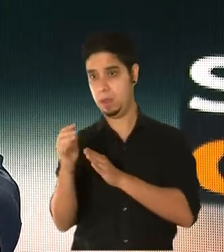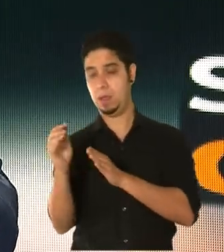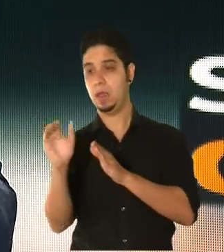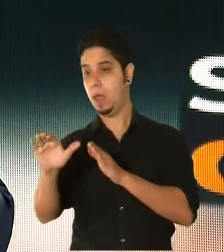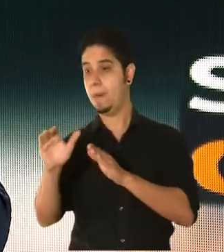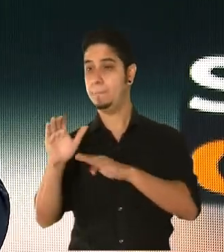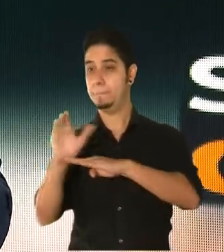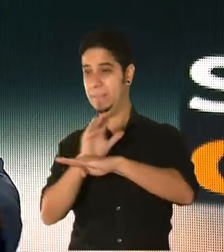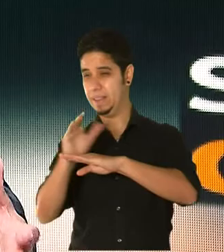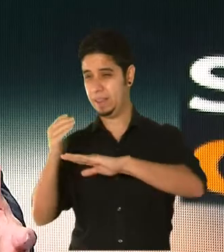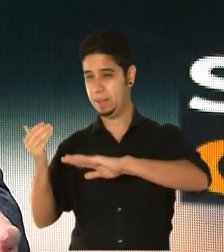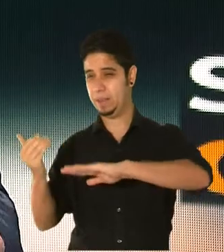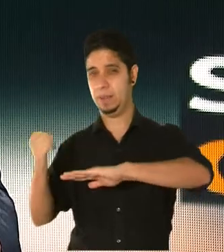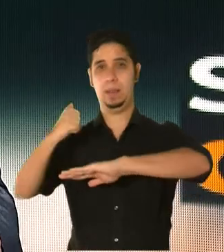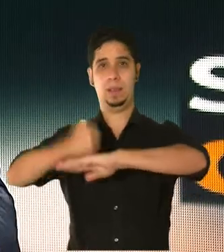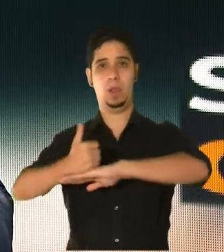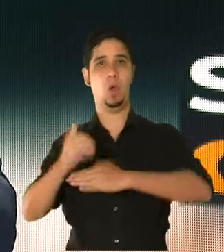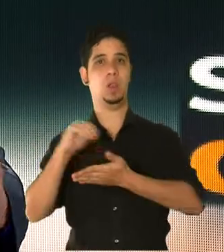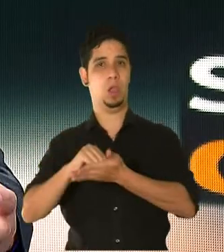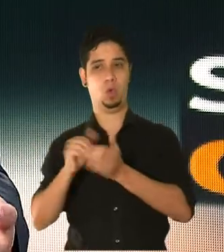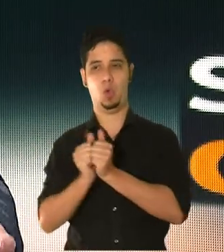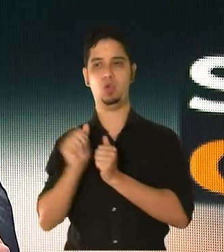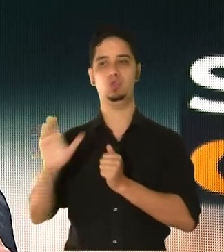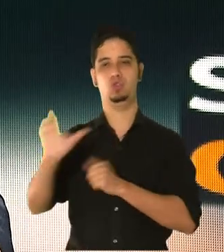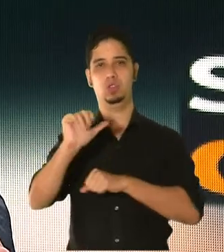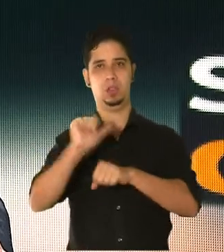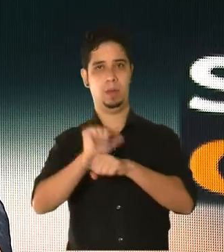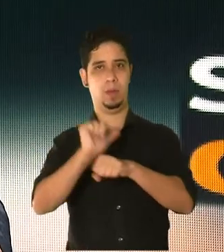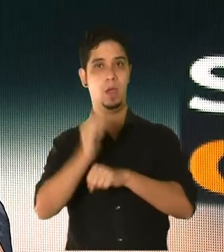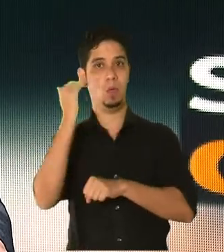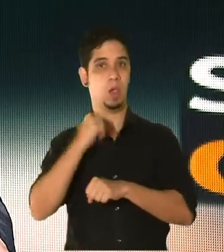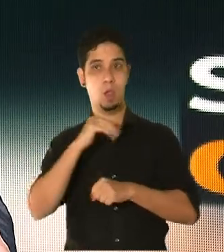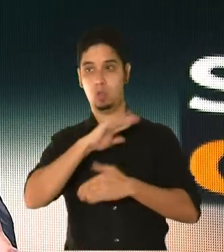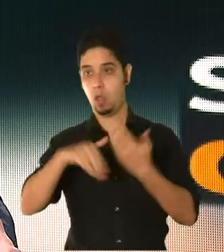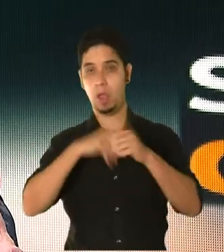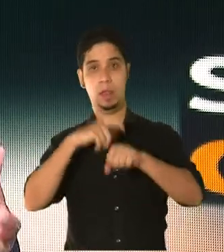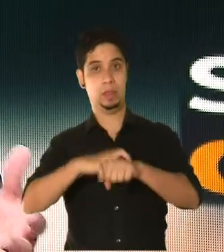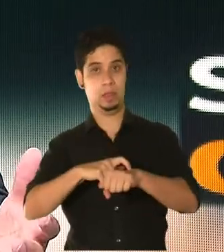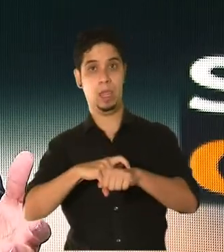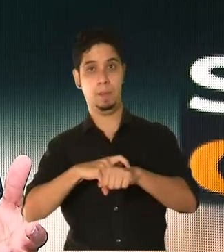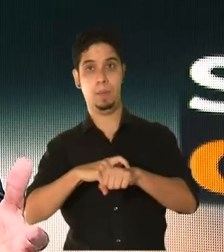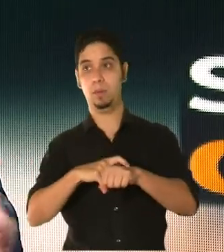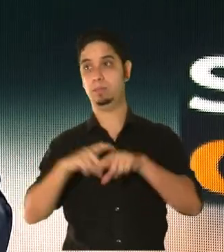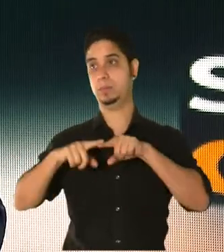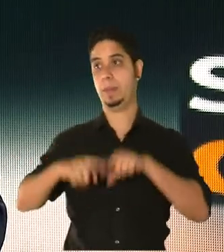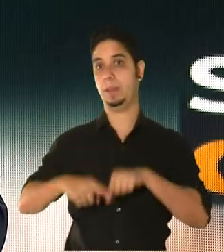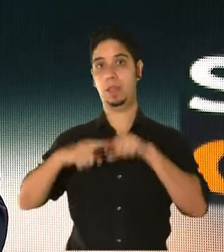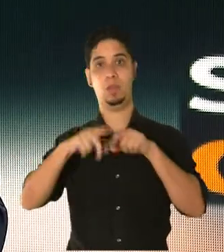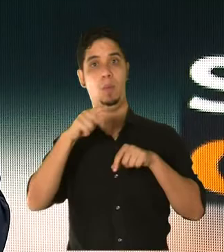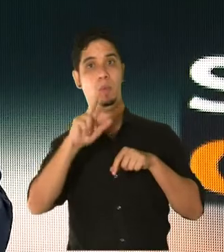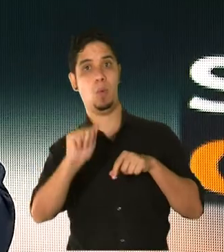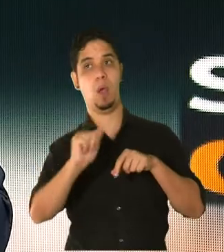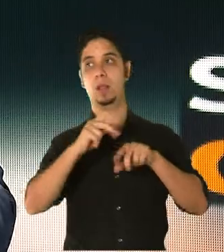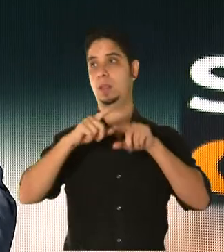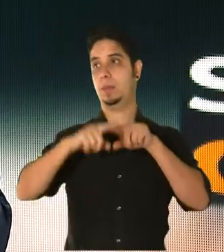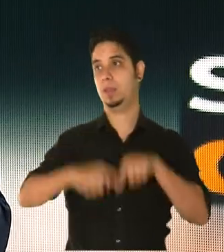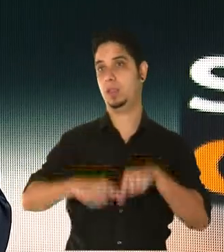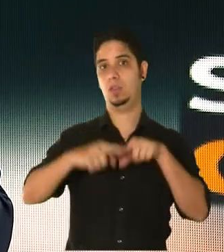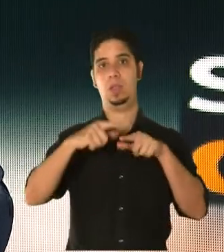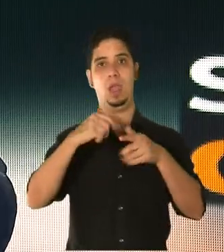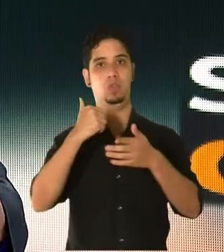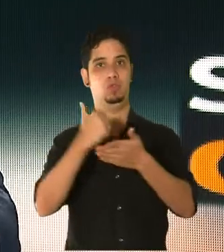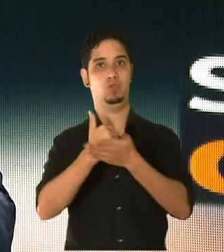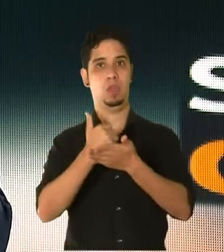montar su negocio con sus empleados nuevamente porque no todo el tiempo van a depender del departamento de trabajo y del puja sea que tenemos que desarrollar el